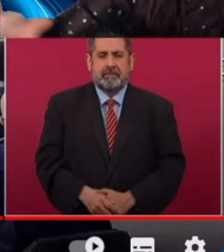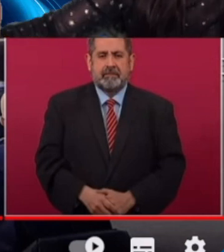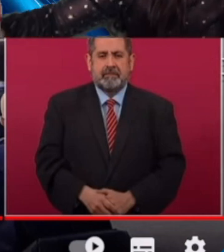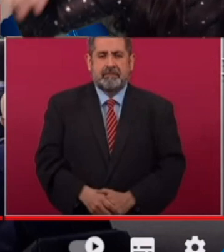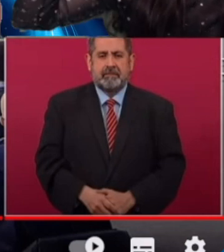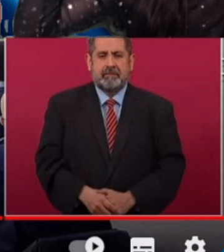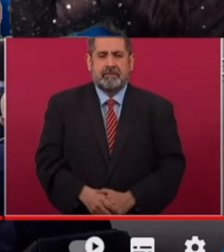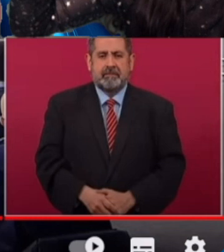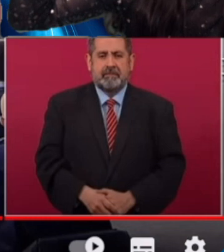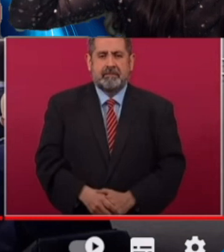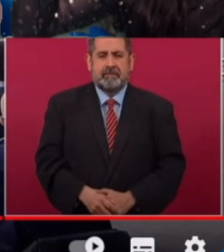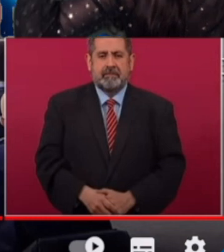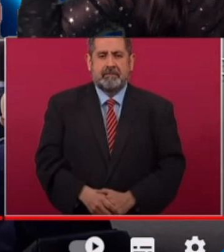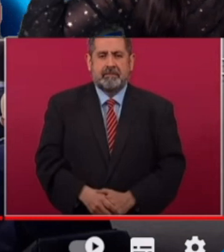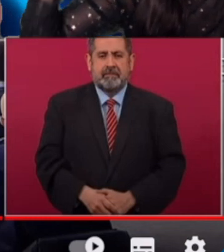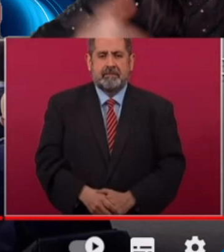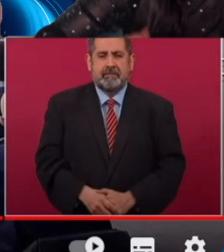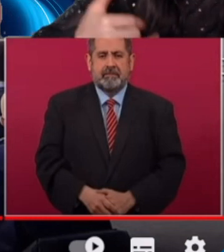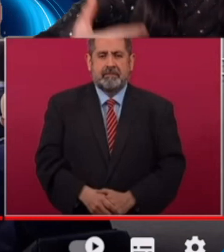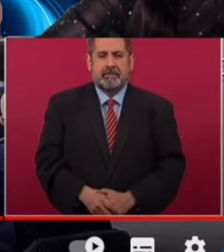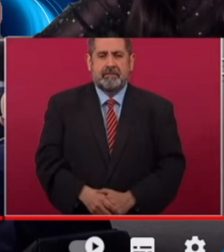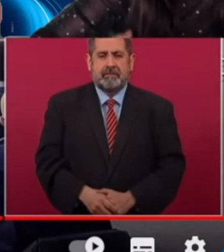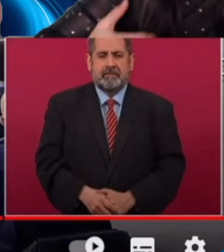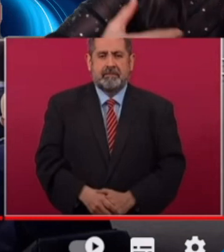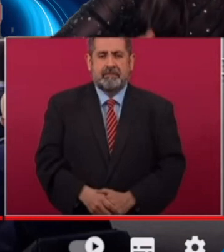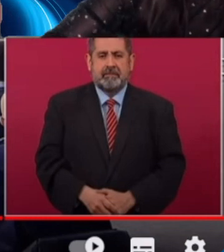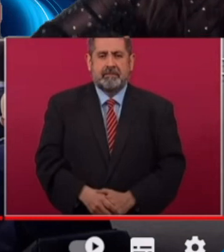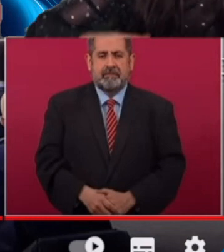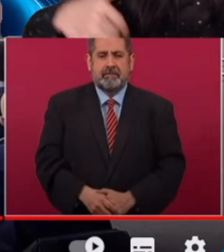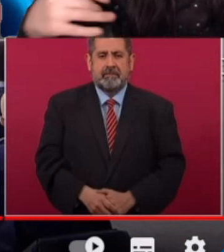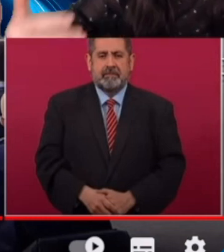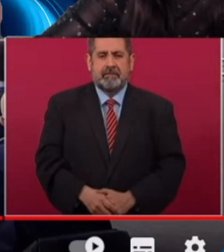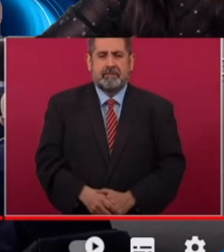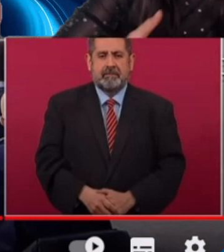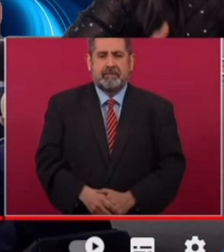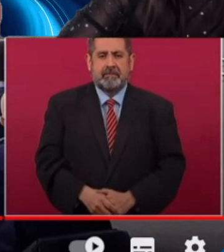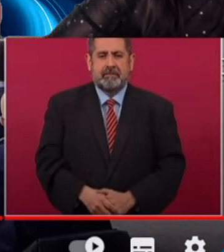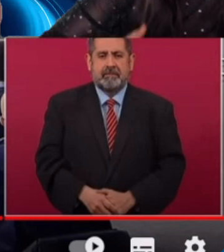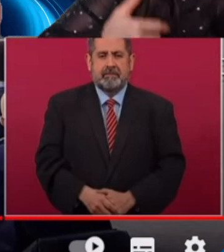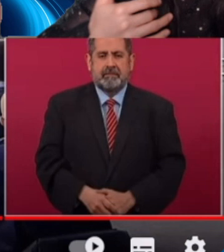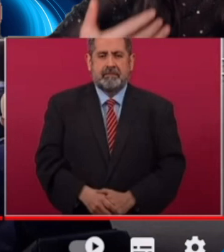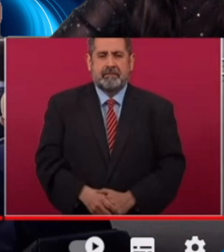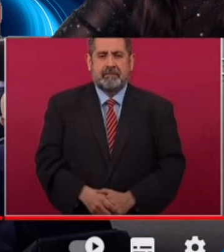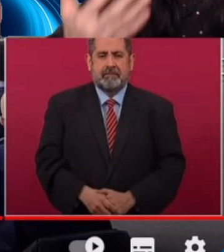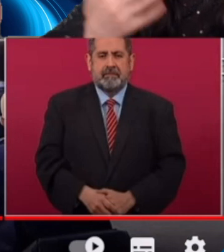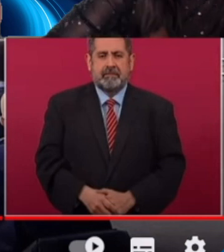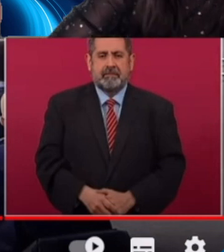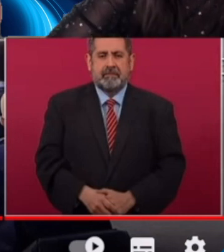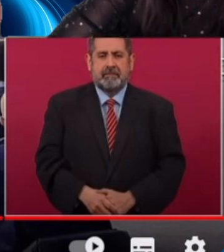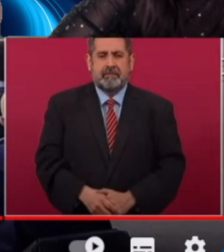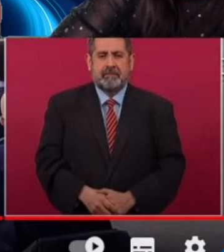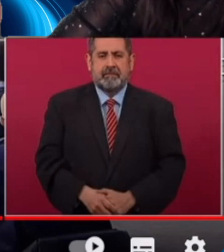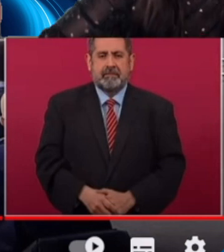nacionales para limpiar a los de arriba y no controlaran la convocatoria, los requisitos, las fechas, las horas, y no sucedió. Se